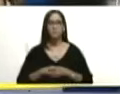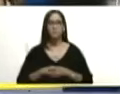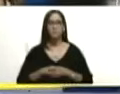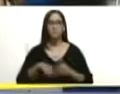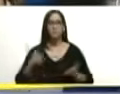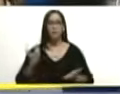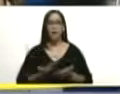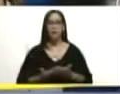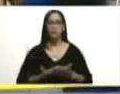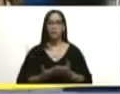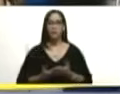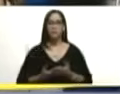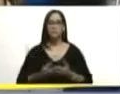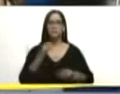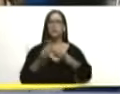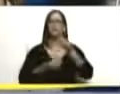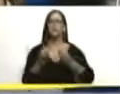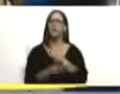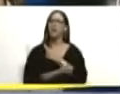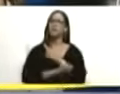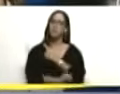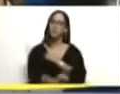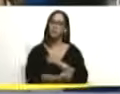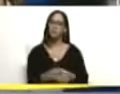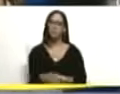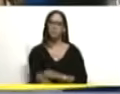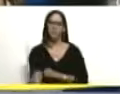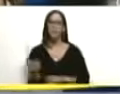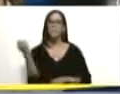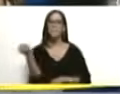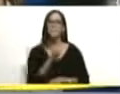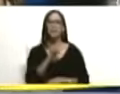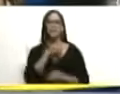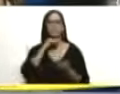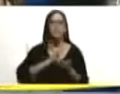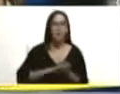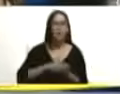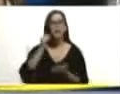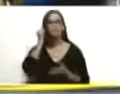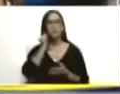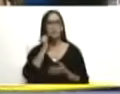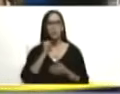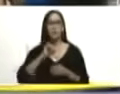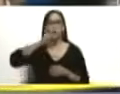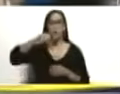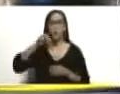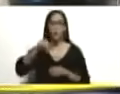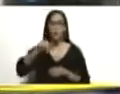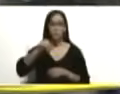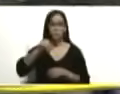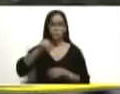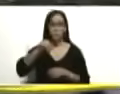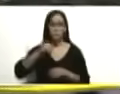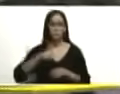hasta que se consumó la traición. Matan a Sucre, junio